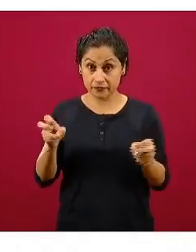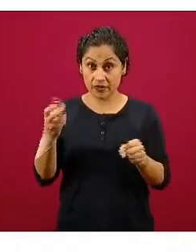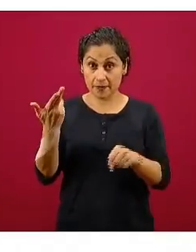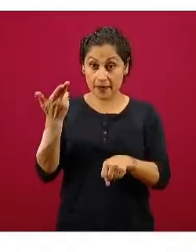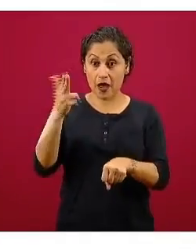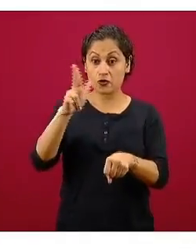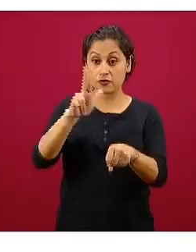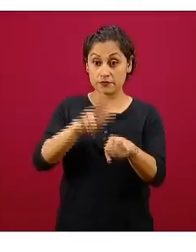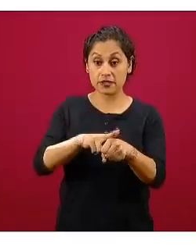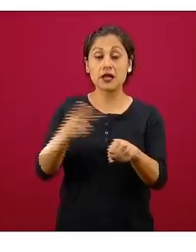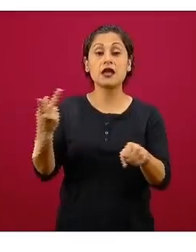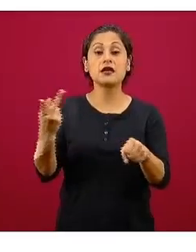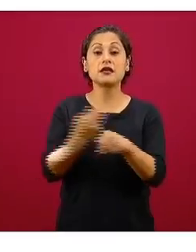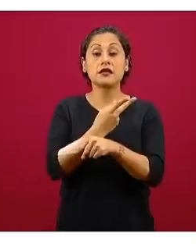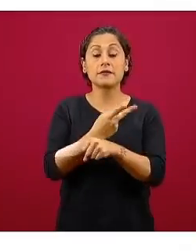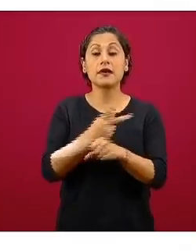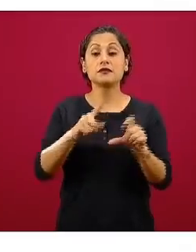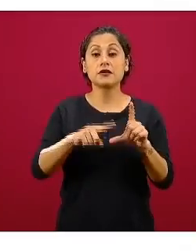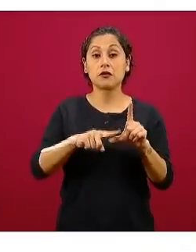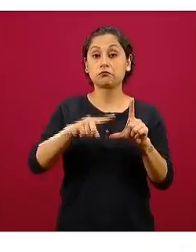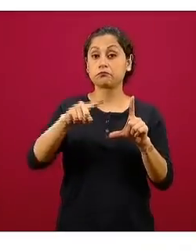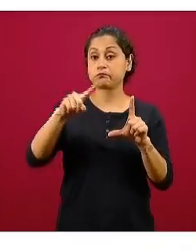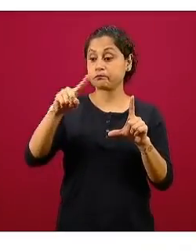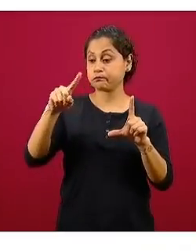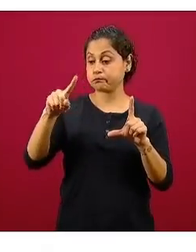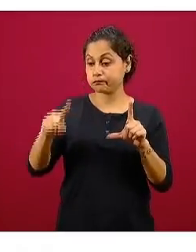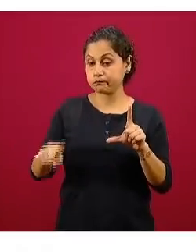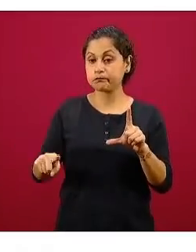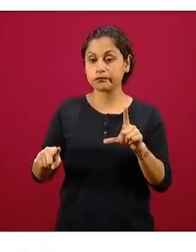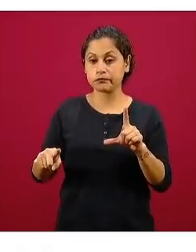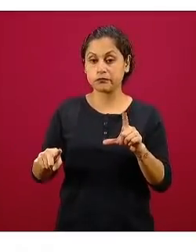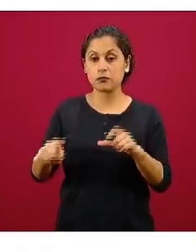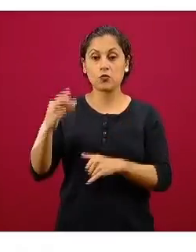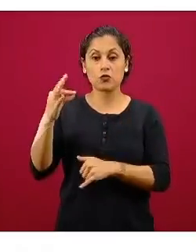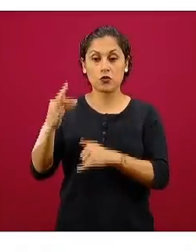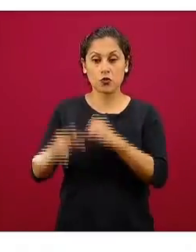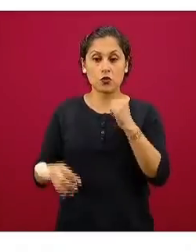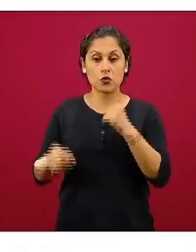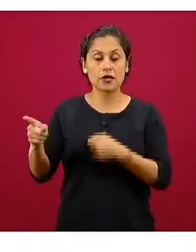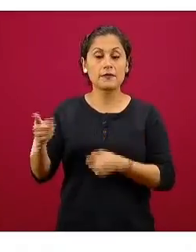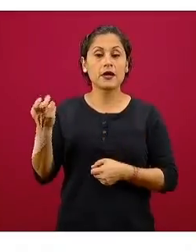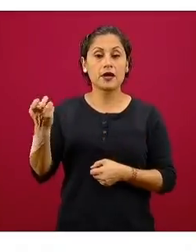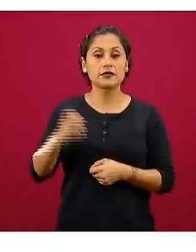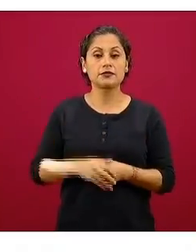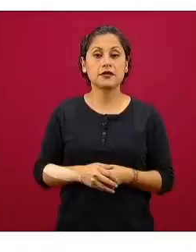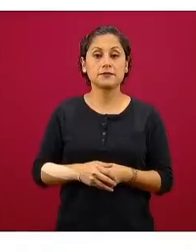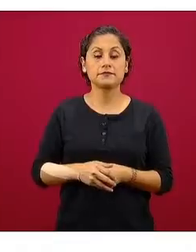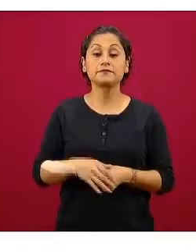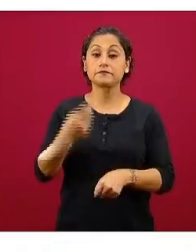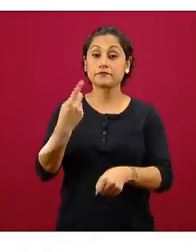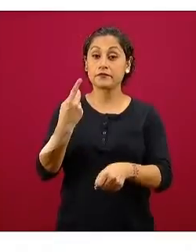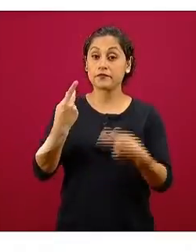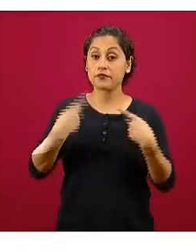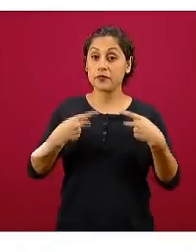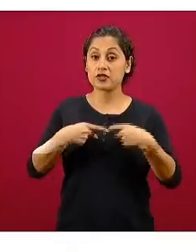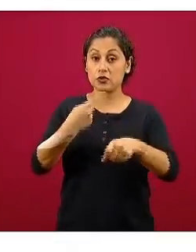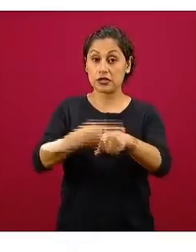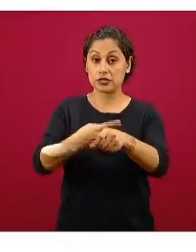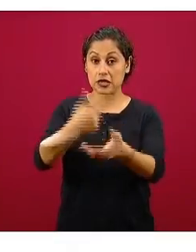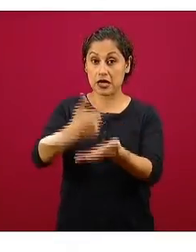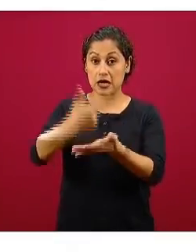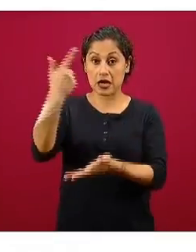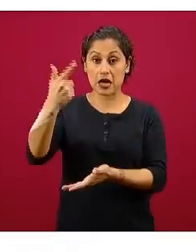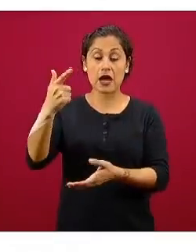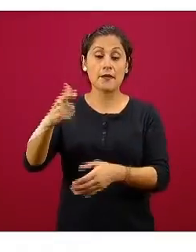Igual, meseta en la hospitalización, y en la última de Veracruz vemos exceso en las terapias